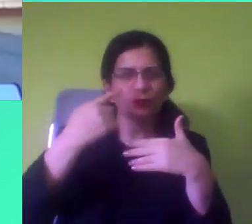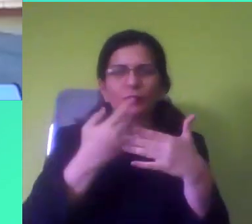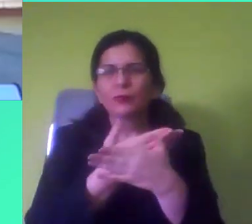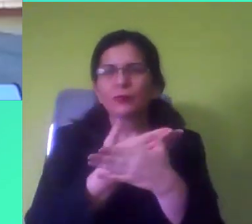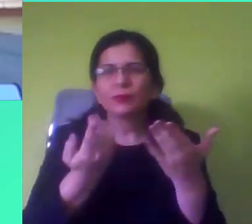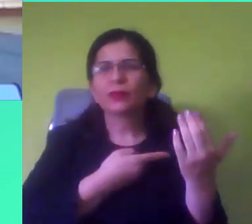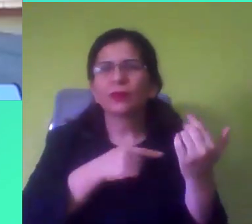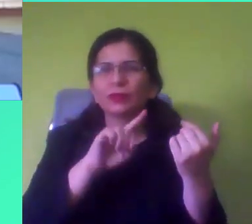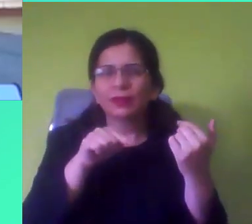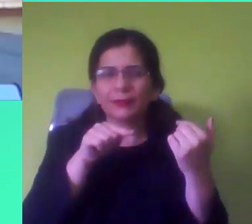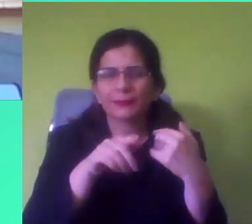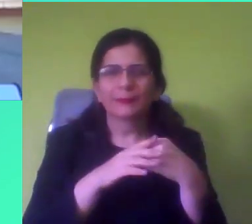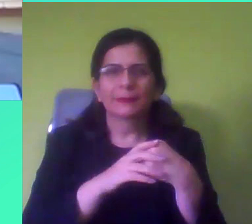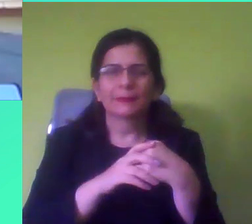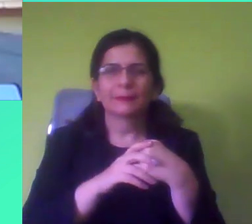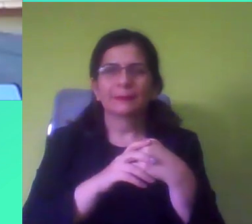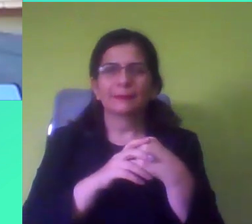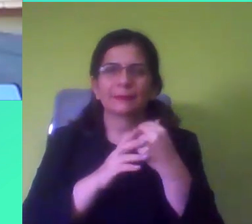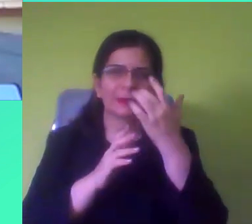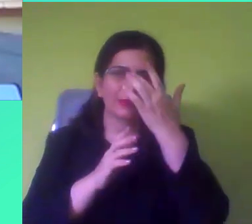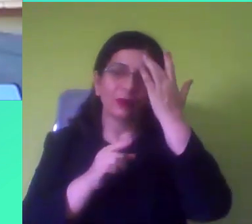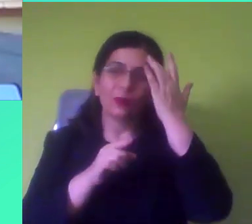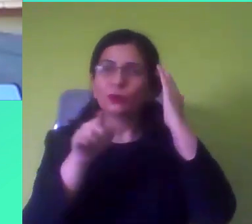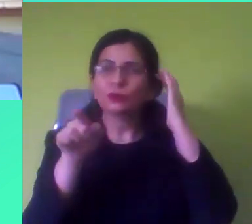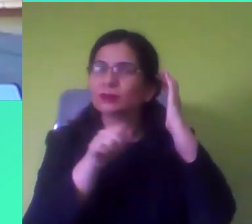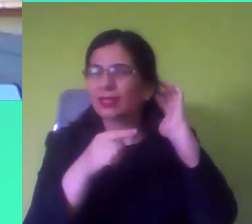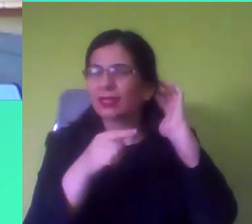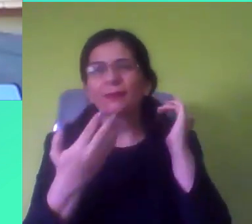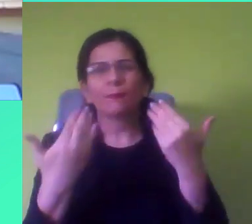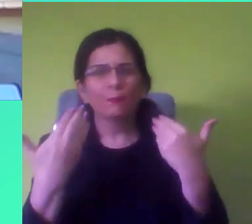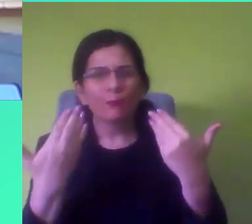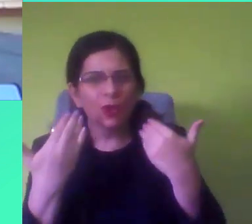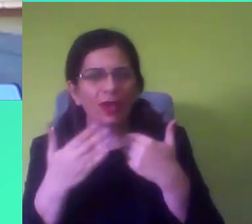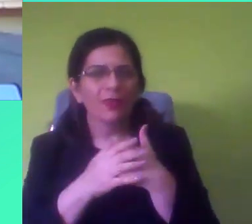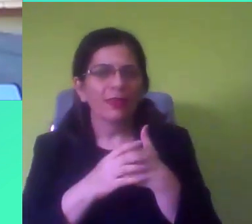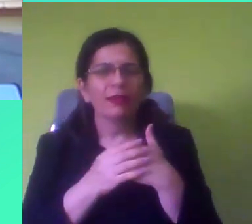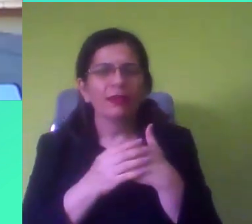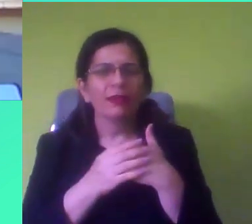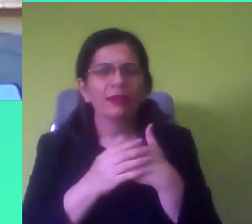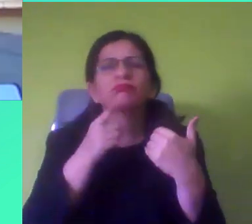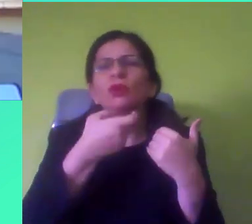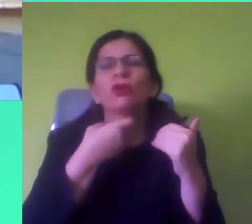está volcado el inventario. Entonces uno puede ir, por ejemplo, a